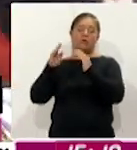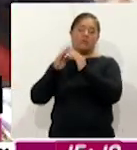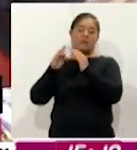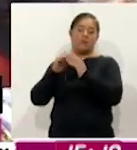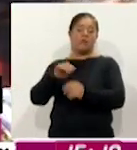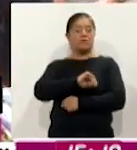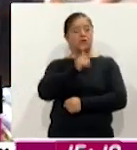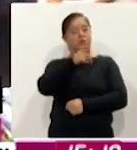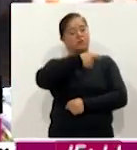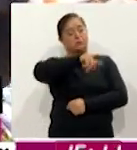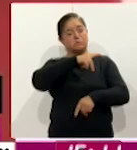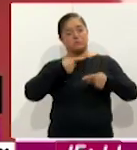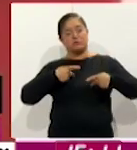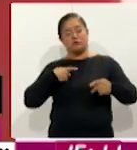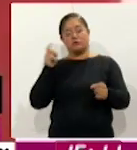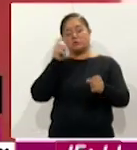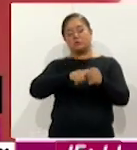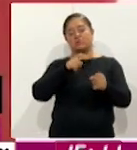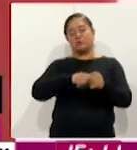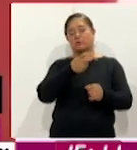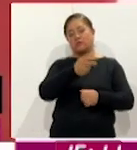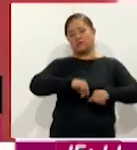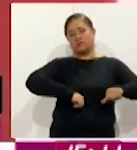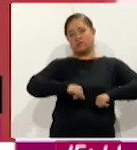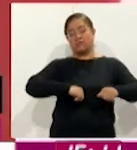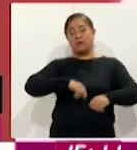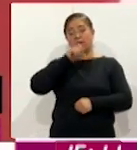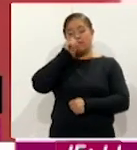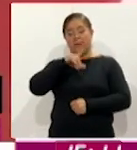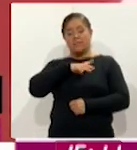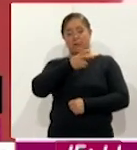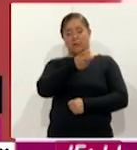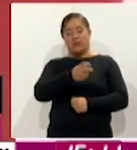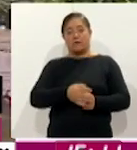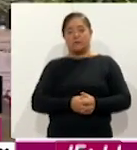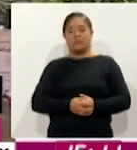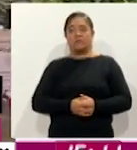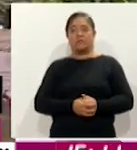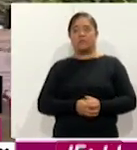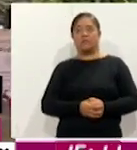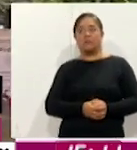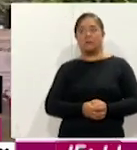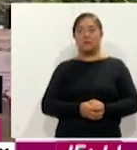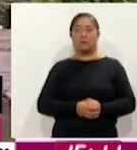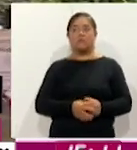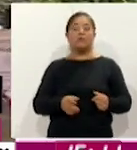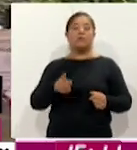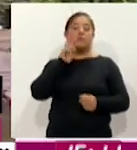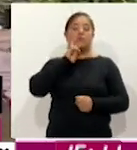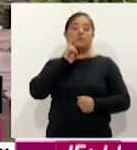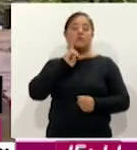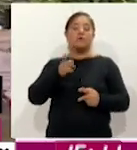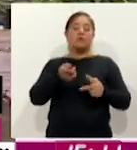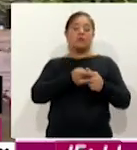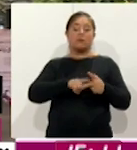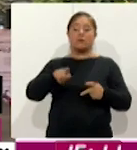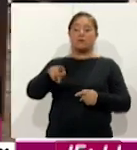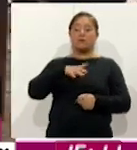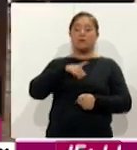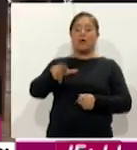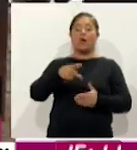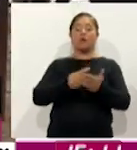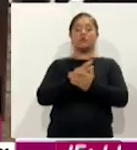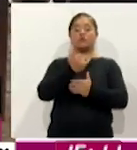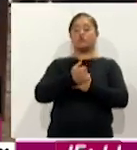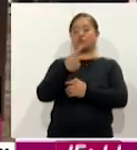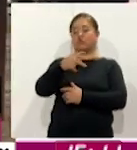a esta actividad, y también hubo la presencia de emprendedoras, mujeres emprendedoras que llevaron sus